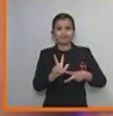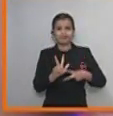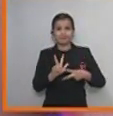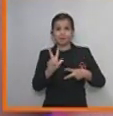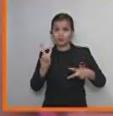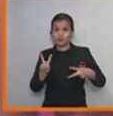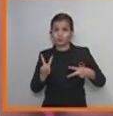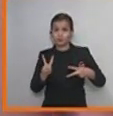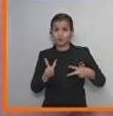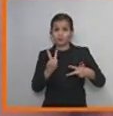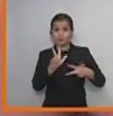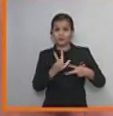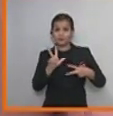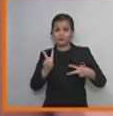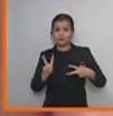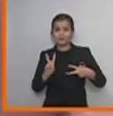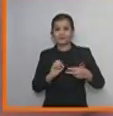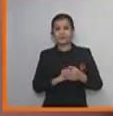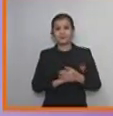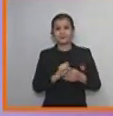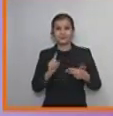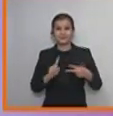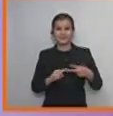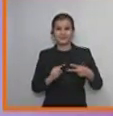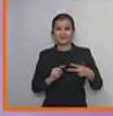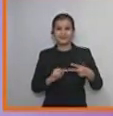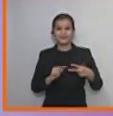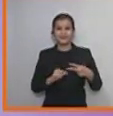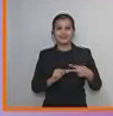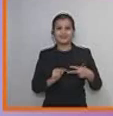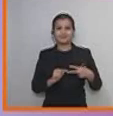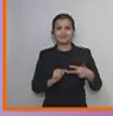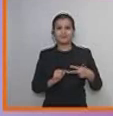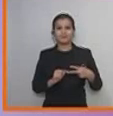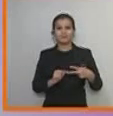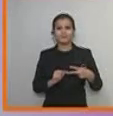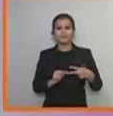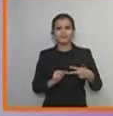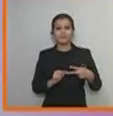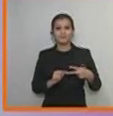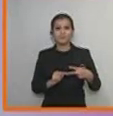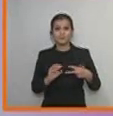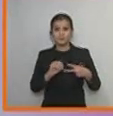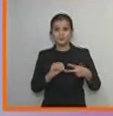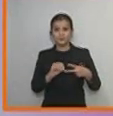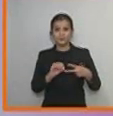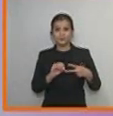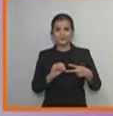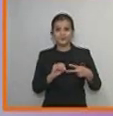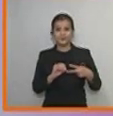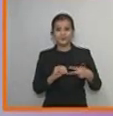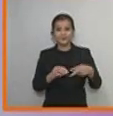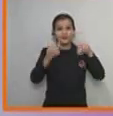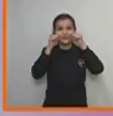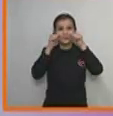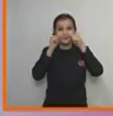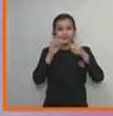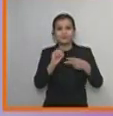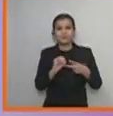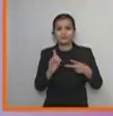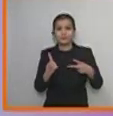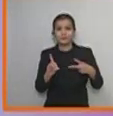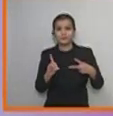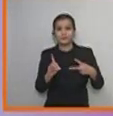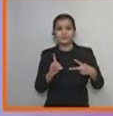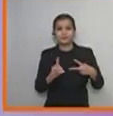es el 2. Primer número ganador es el 32. Segundo número ganador, su primer dígito, este es el 0. Segundo dígito, atentos, este es el